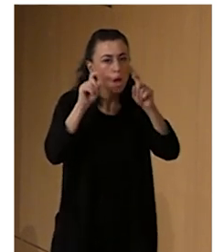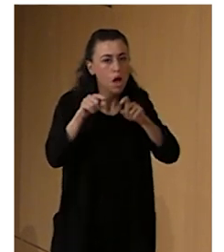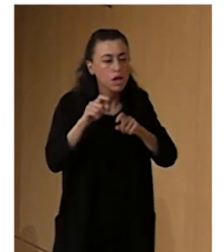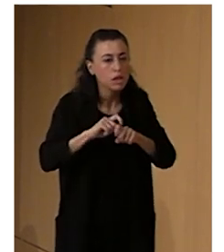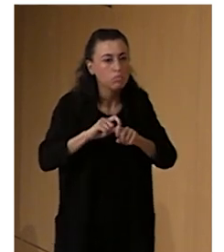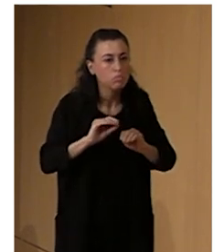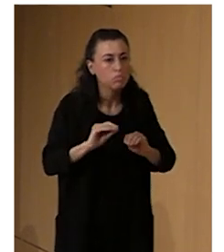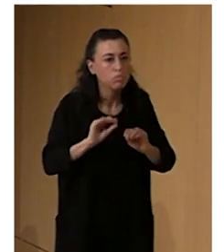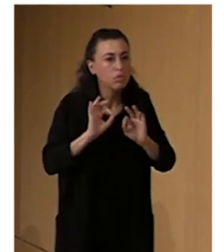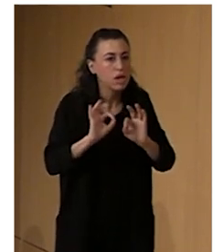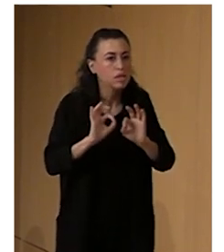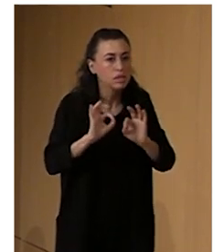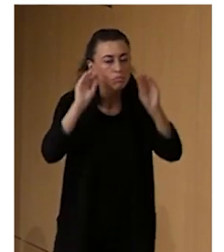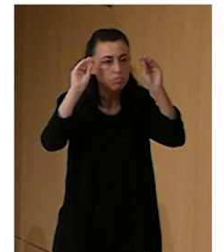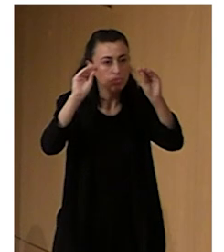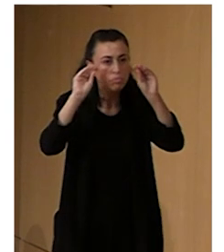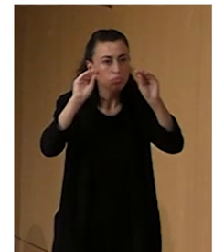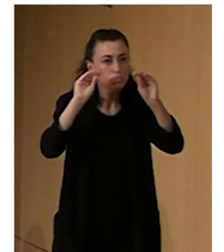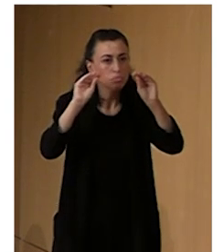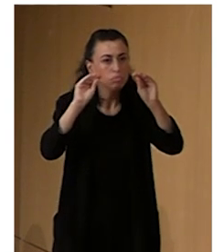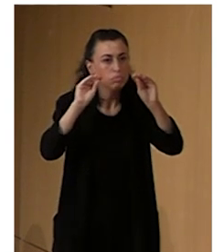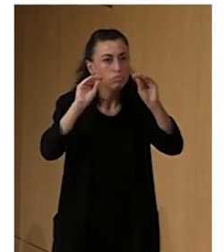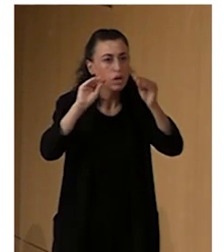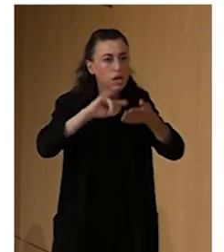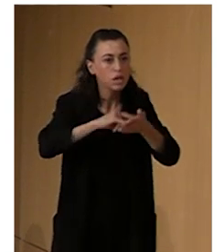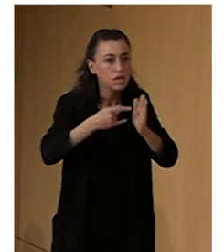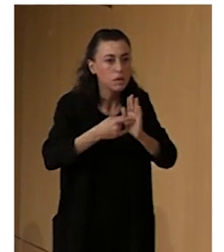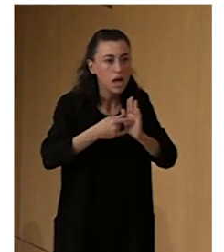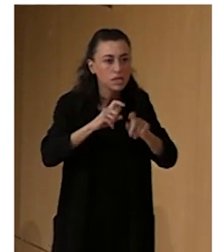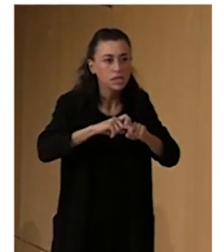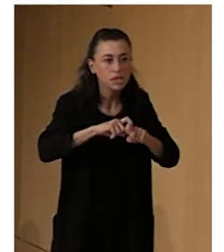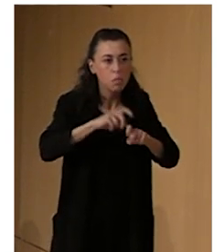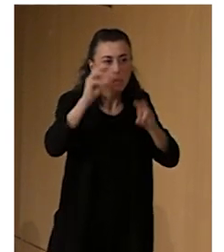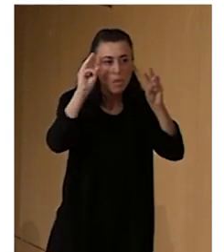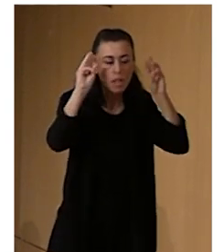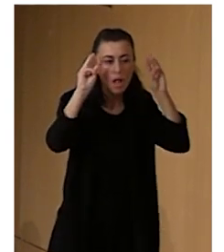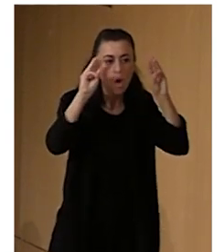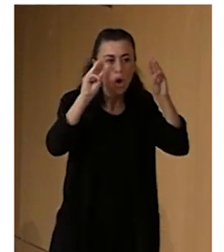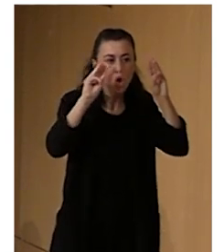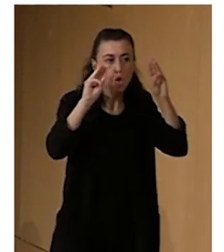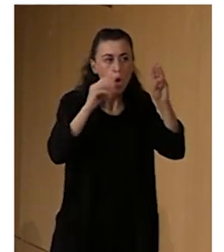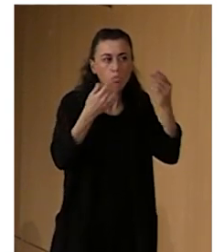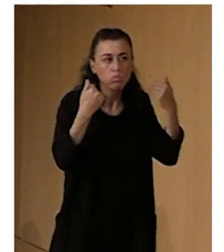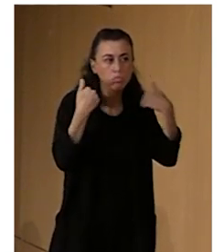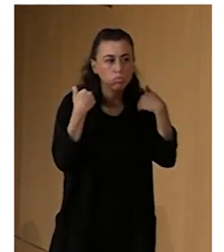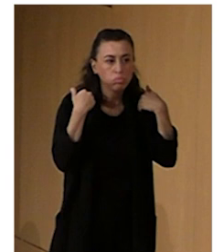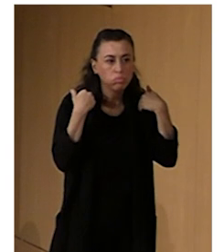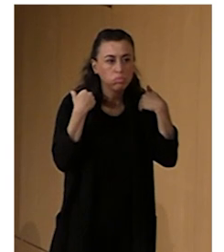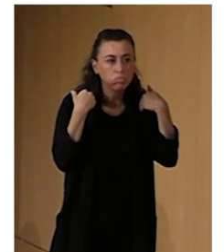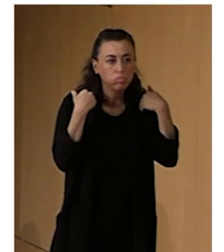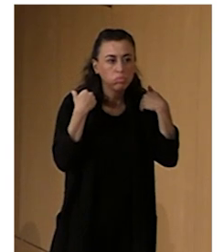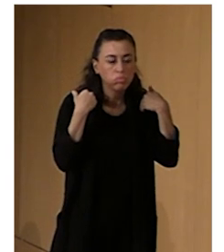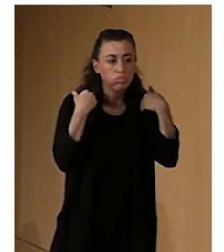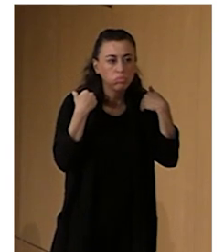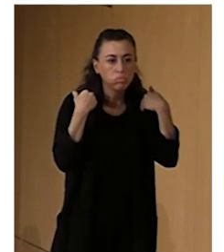almendariz es una persona del departamento pedagógico y nuestro de cultura que hace esta formación y cuando se inicia el ciclo